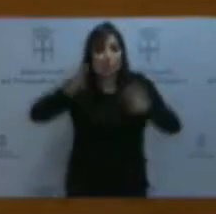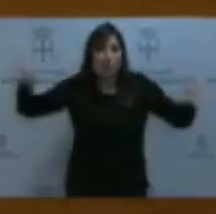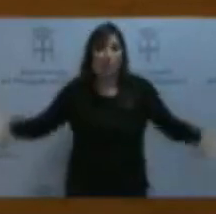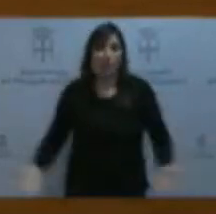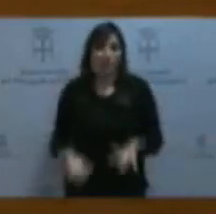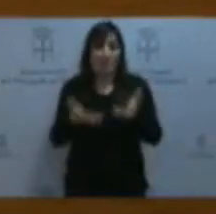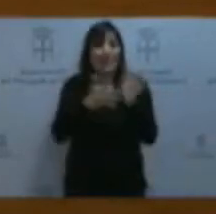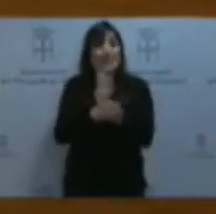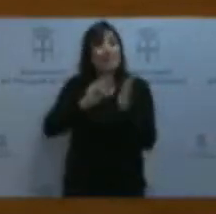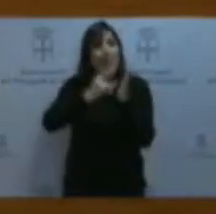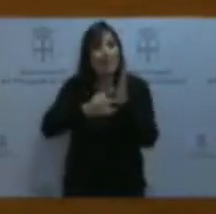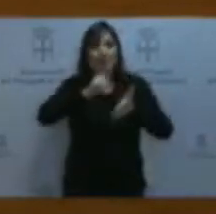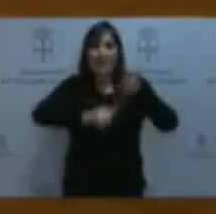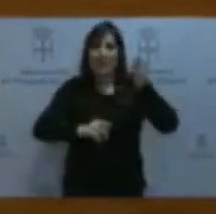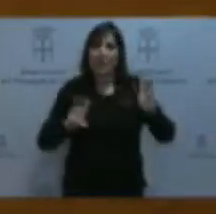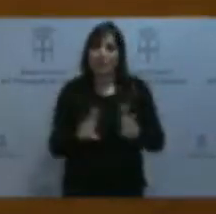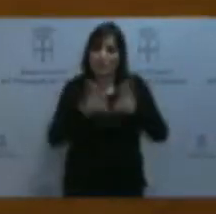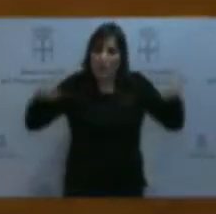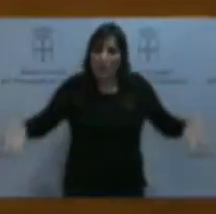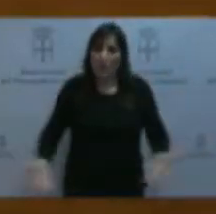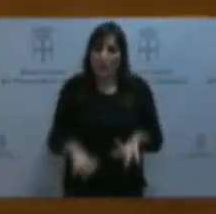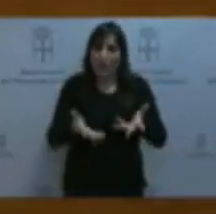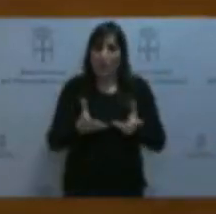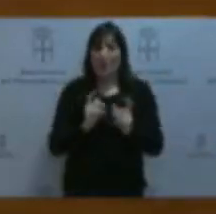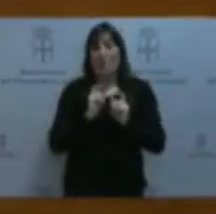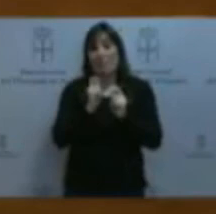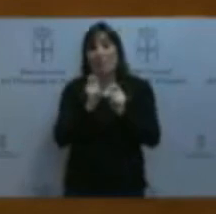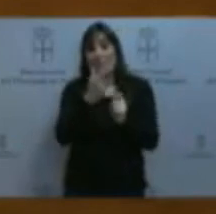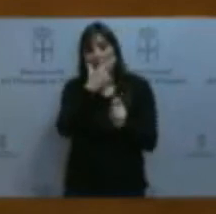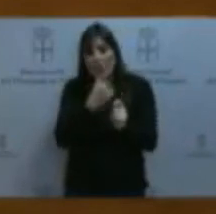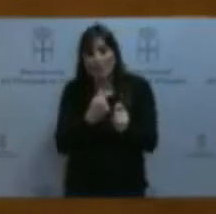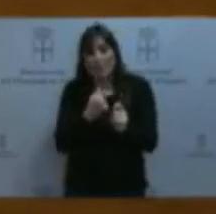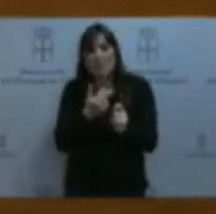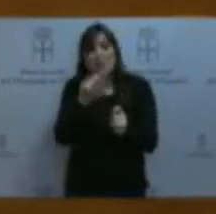que les favorezca y también en cuanto a la empleabilidad.